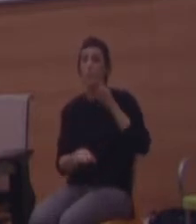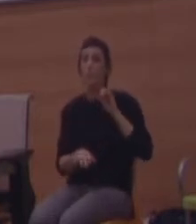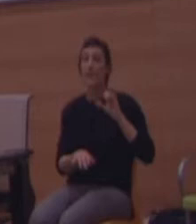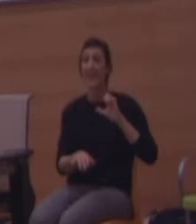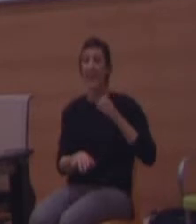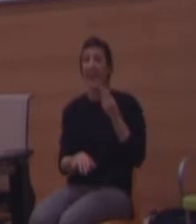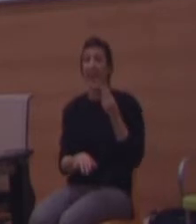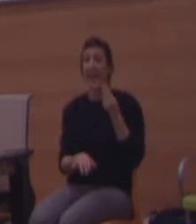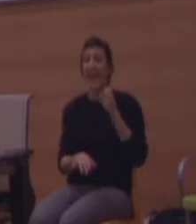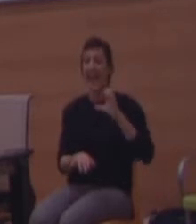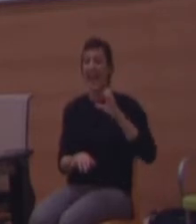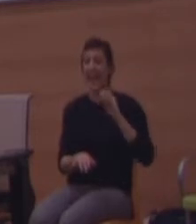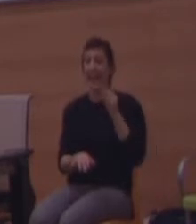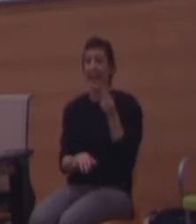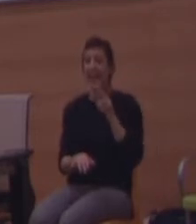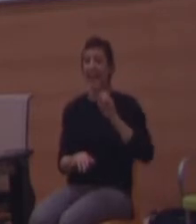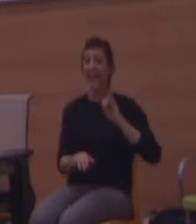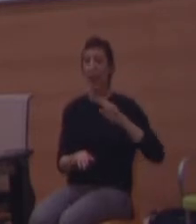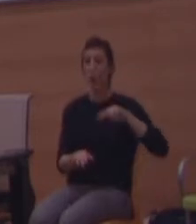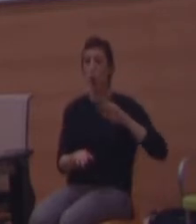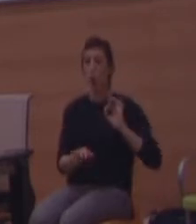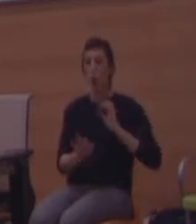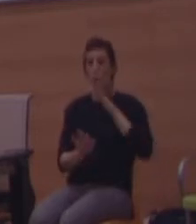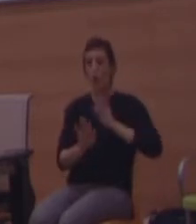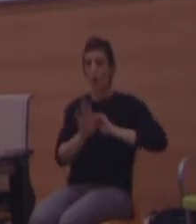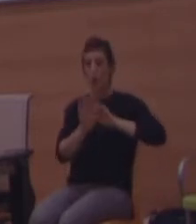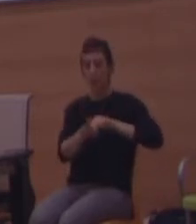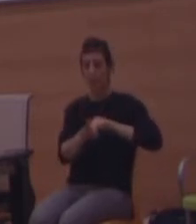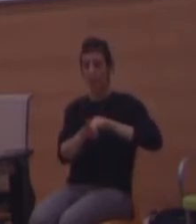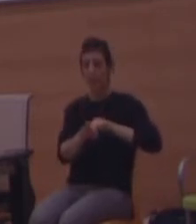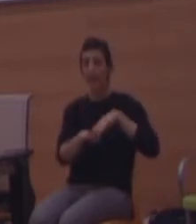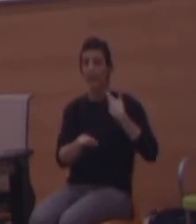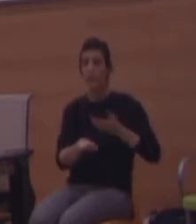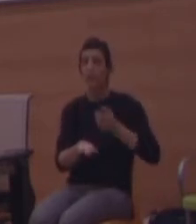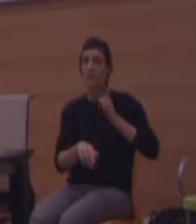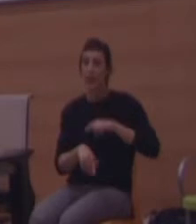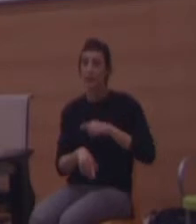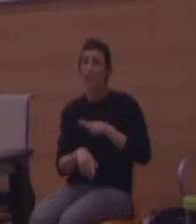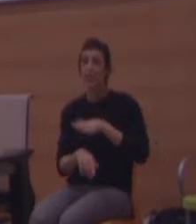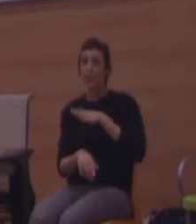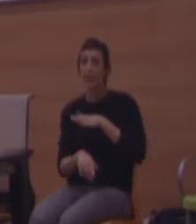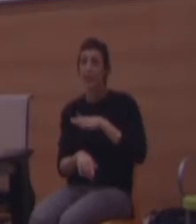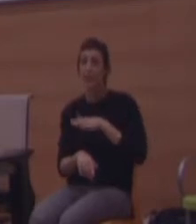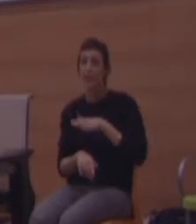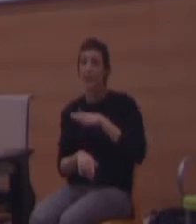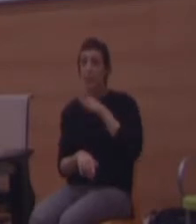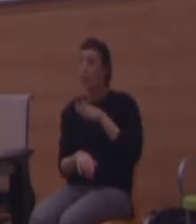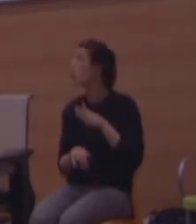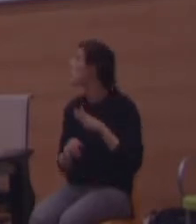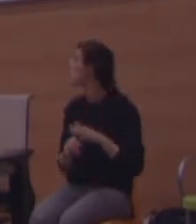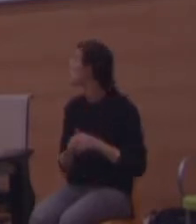la cuarta y quinta cabeza metatarsal también puede ser producida por un juanete de sastre, un retropie varo no compensado.